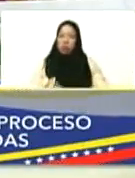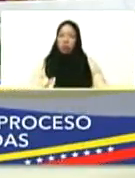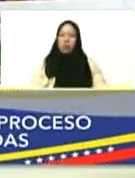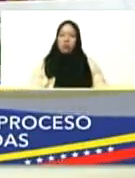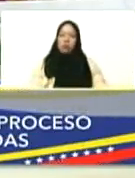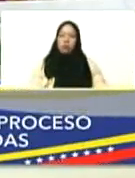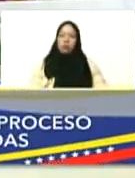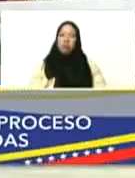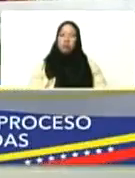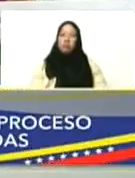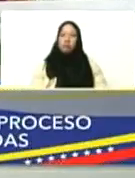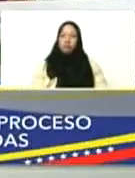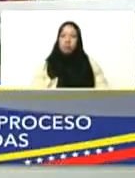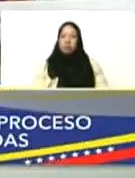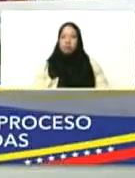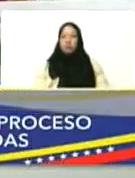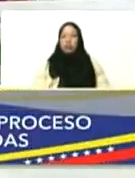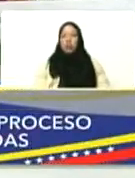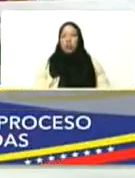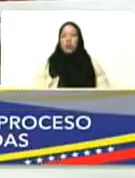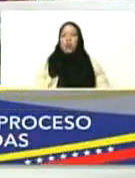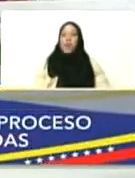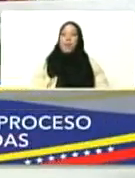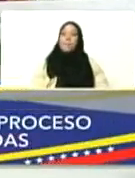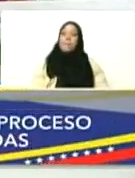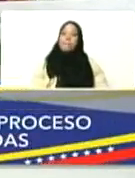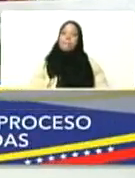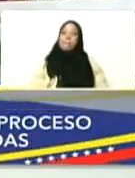Y aquí agregan